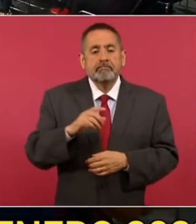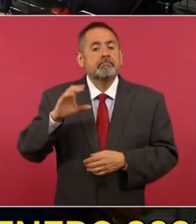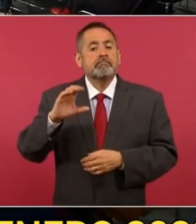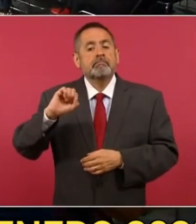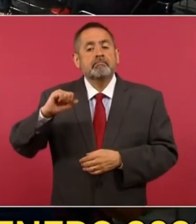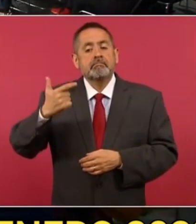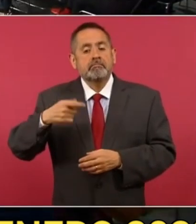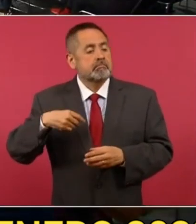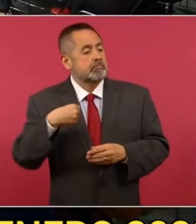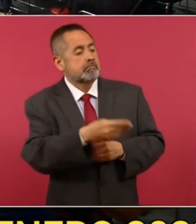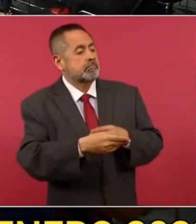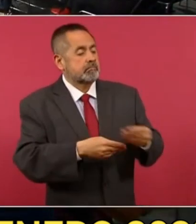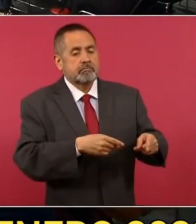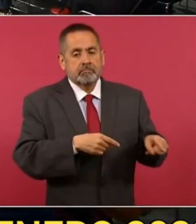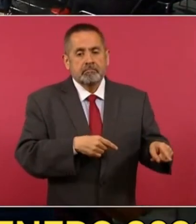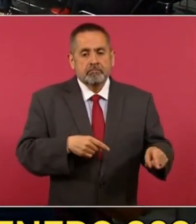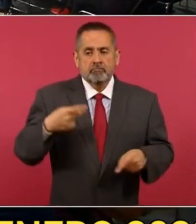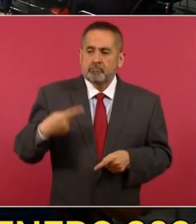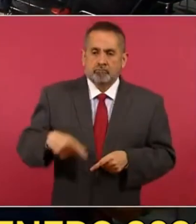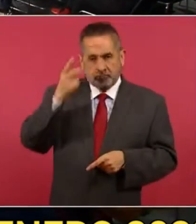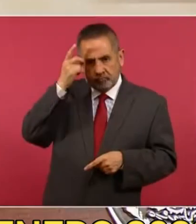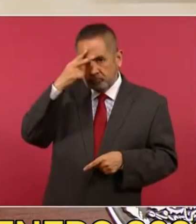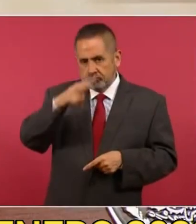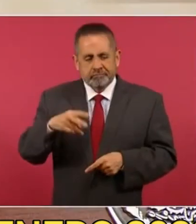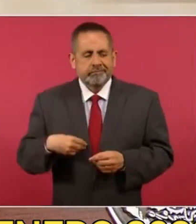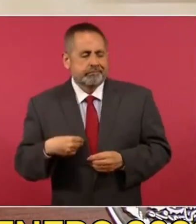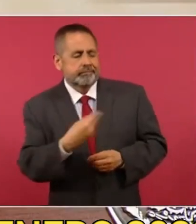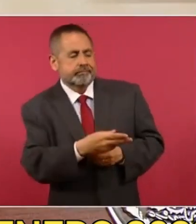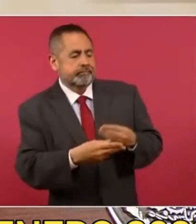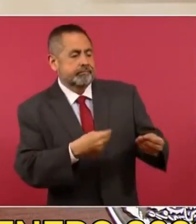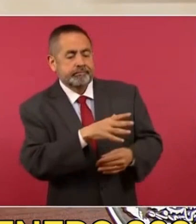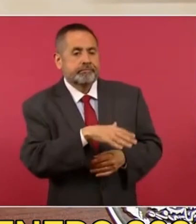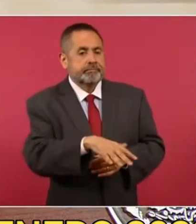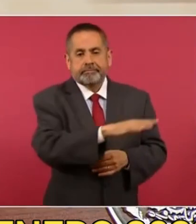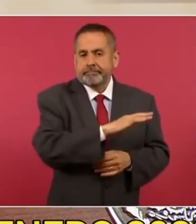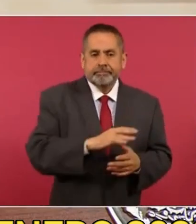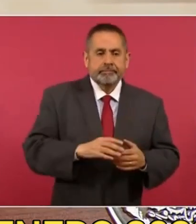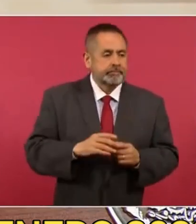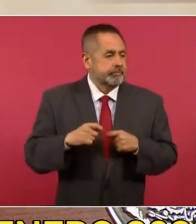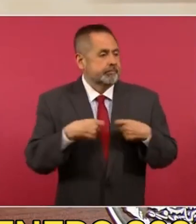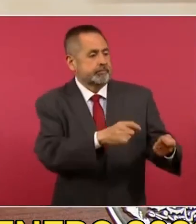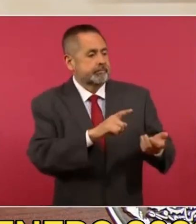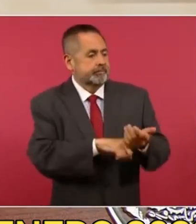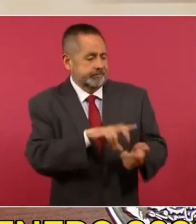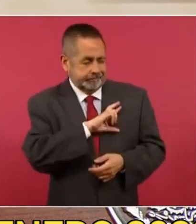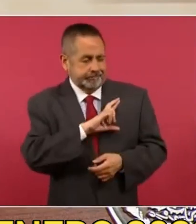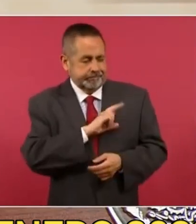que era propiedad de la nación y que se había privatizado.